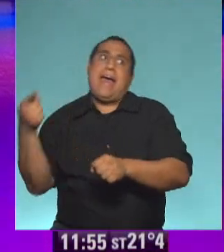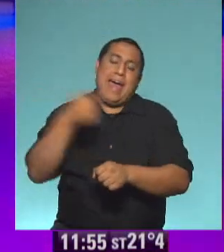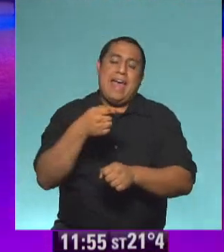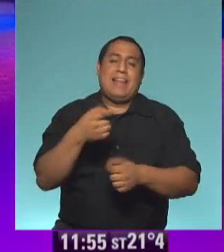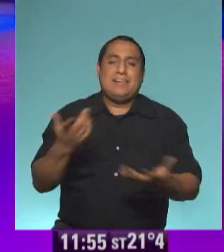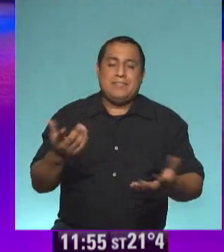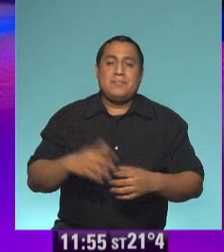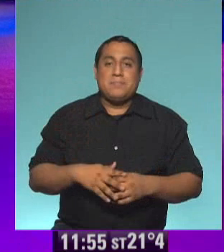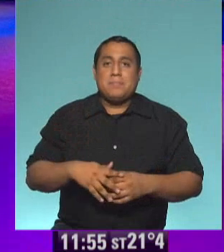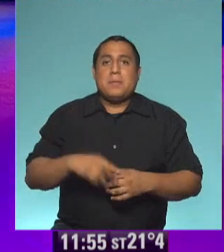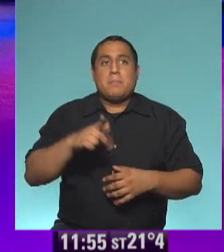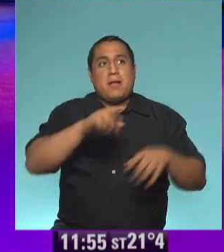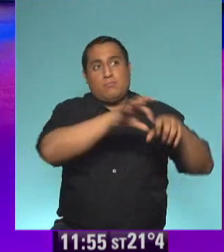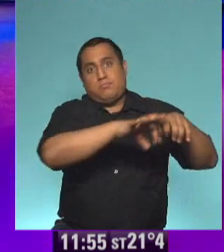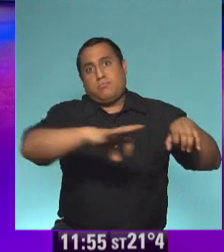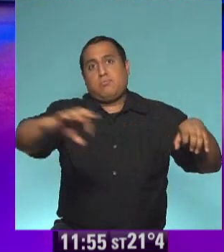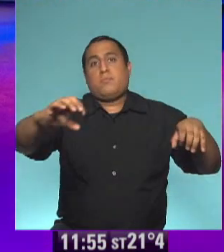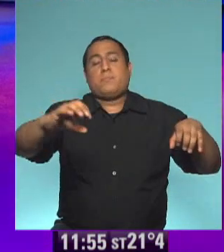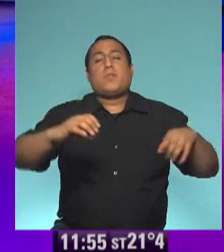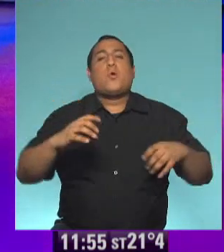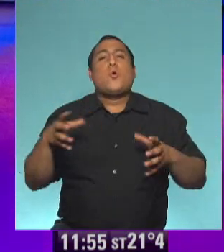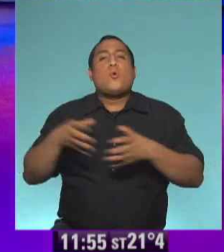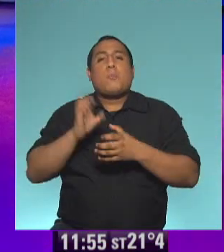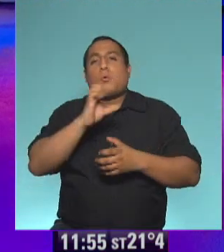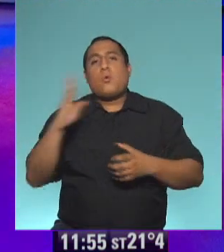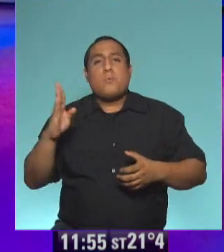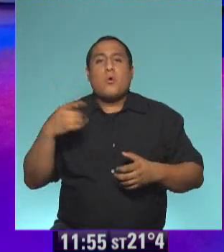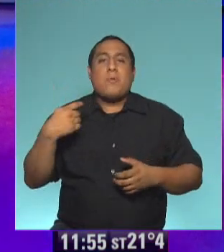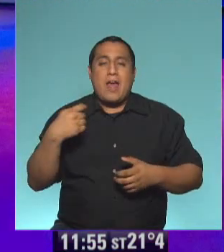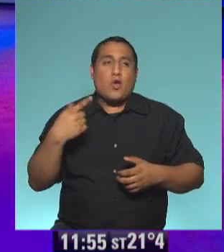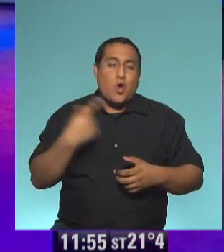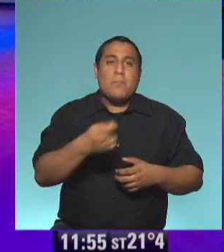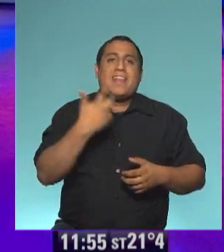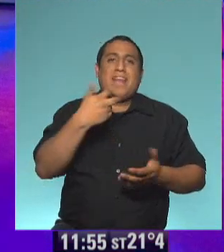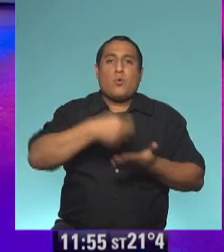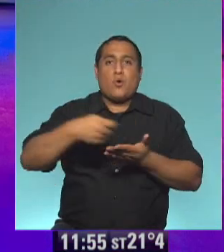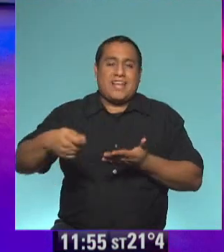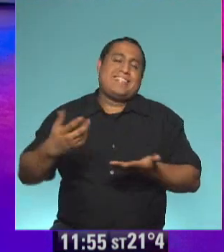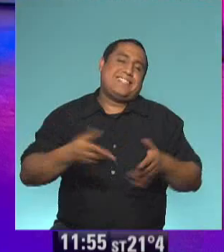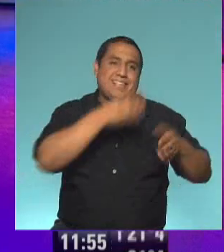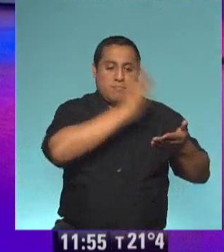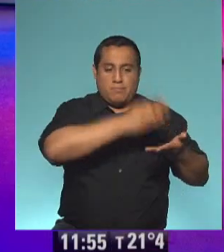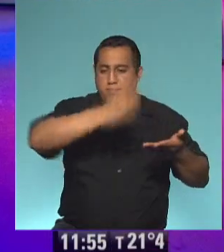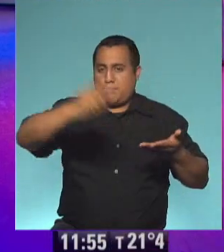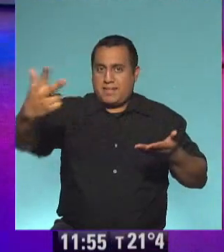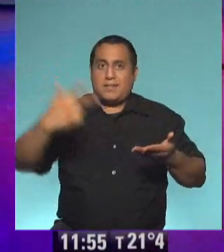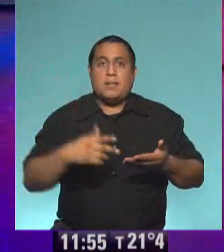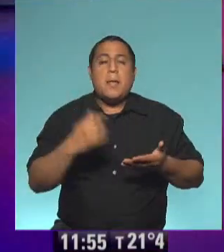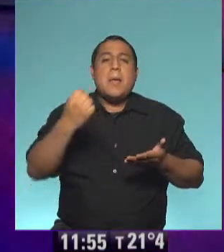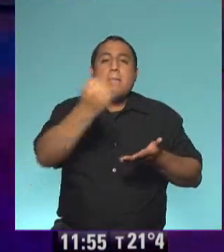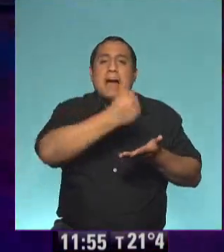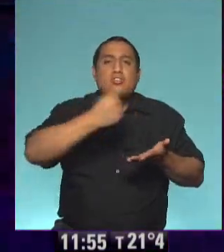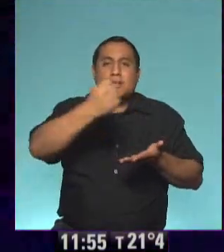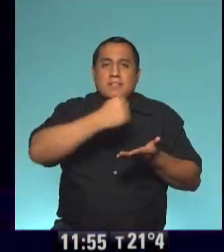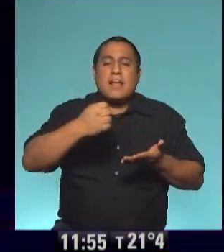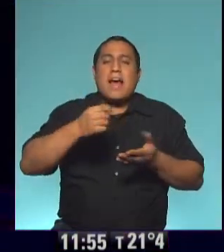pan flauta descomunal lo compró el club de jubilados en 3 cuotas. Cortado al medio, bien untadito con mayonesa y 1 kilito de salame